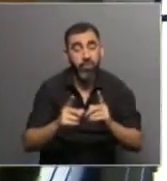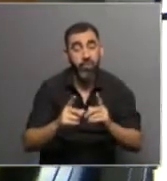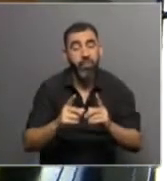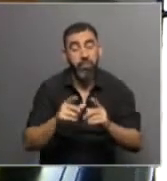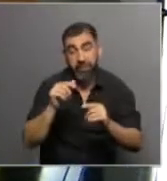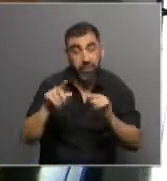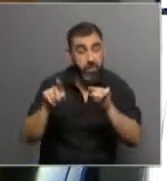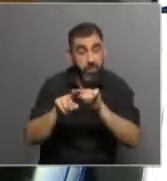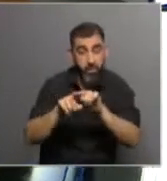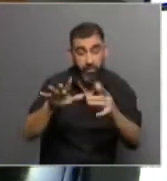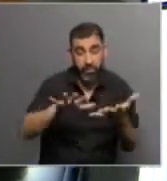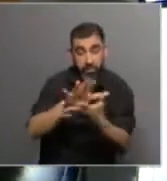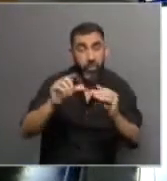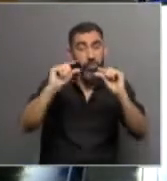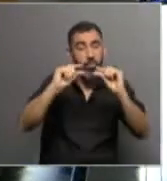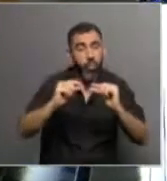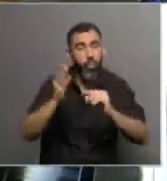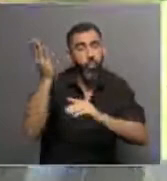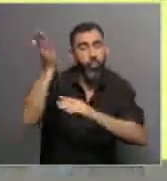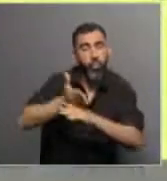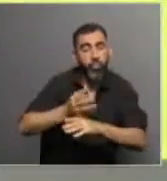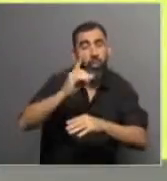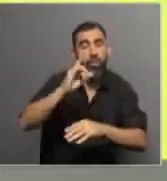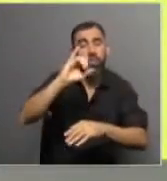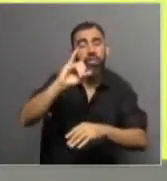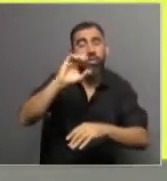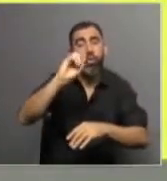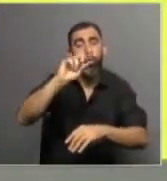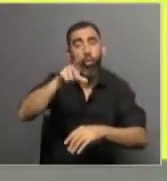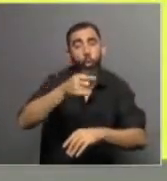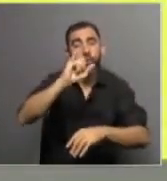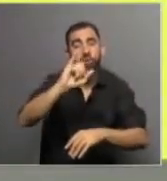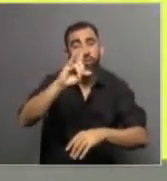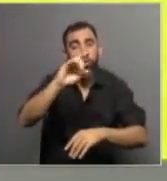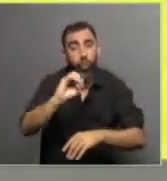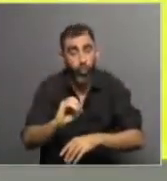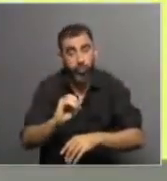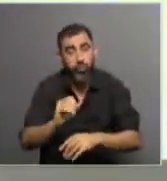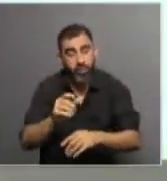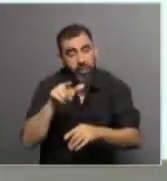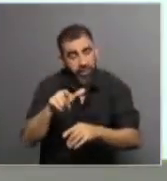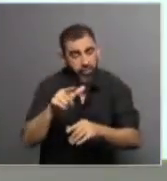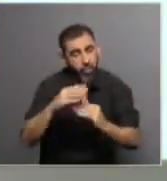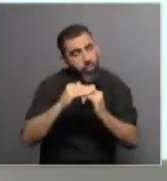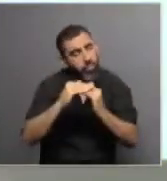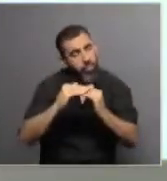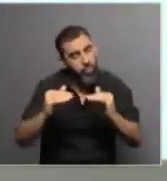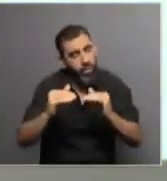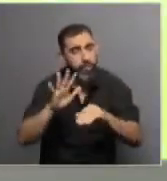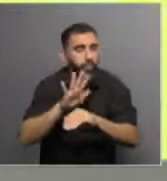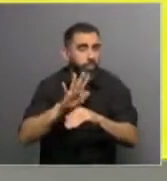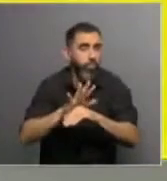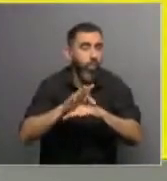como son estos, es decir, con muy bajo porcentaje de dióxido de silicio, suelen ser normalmente